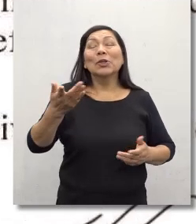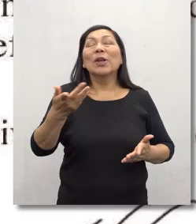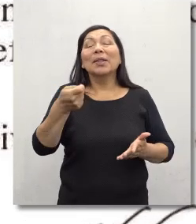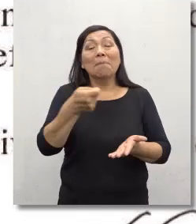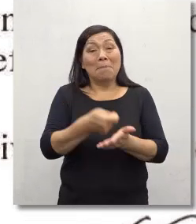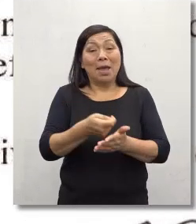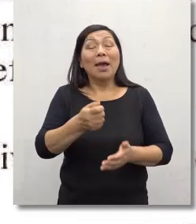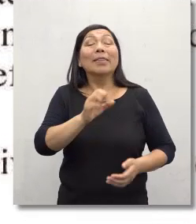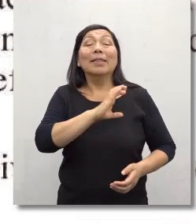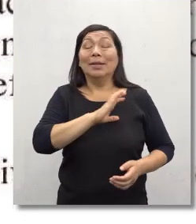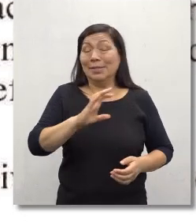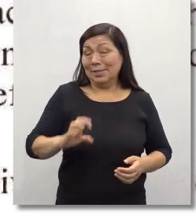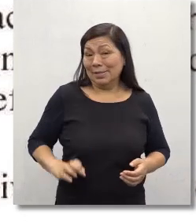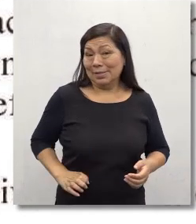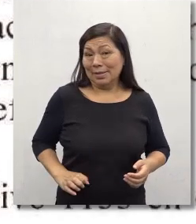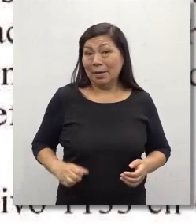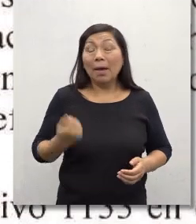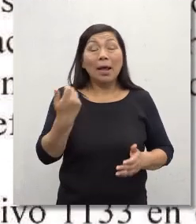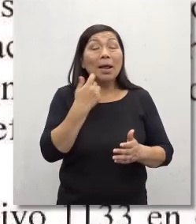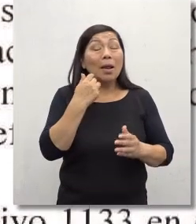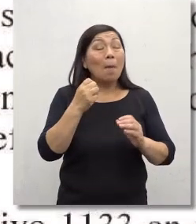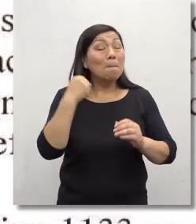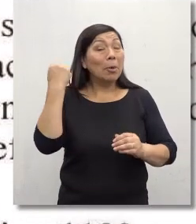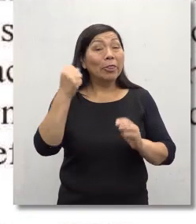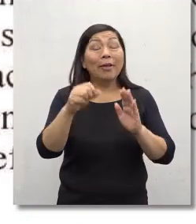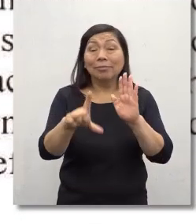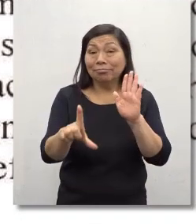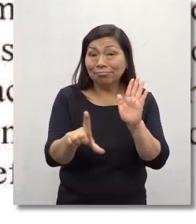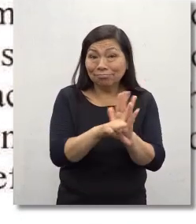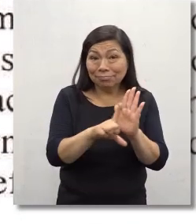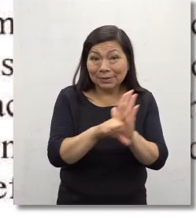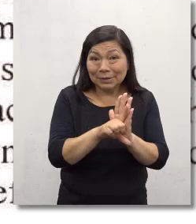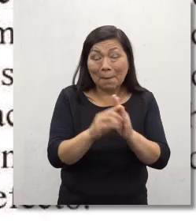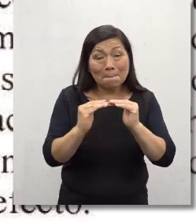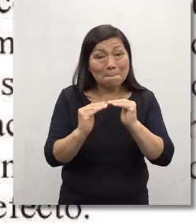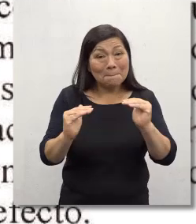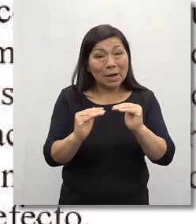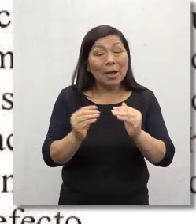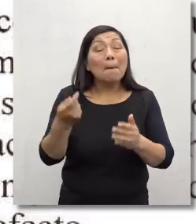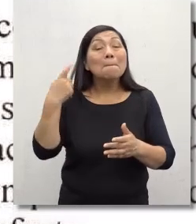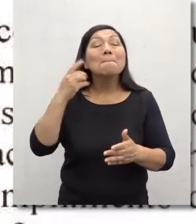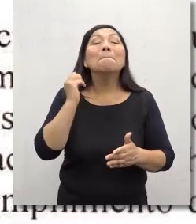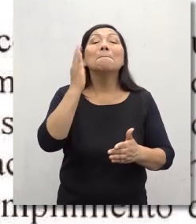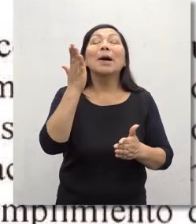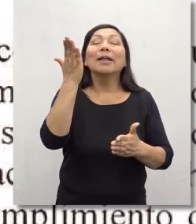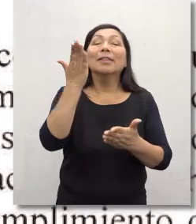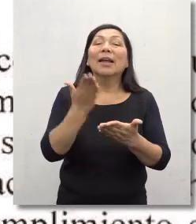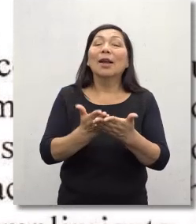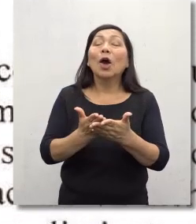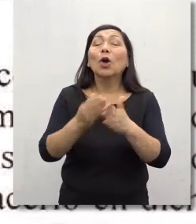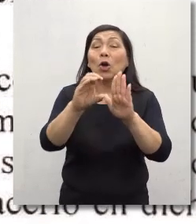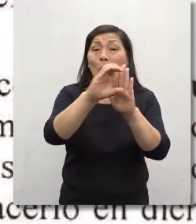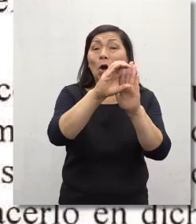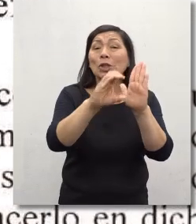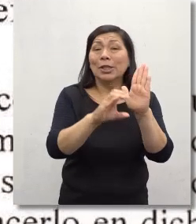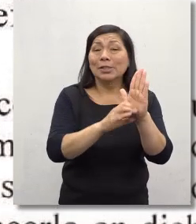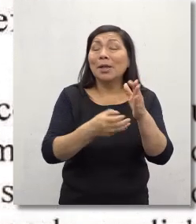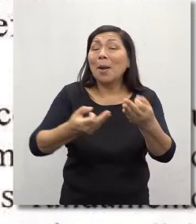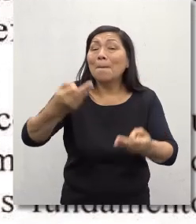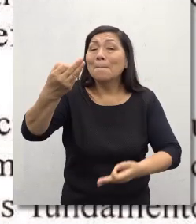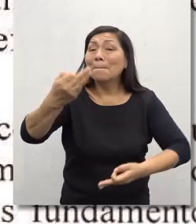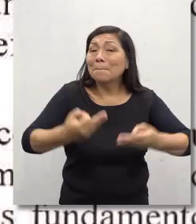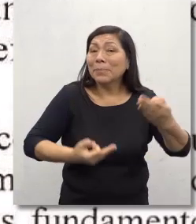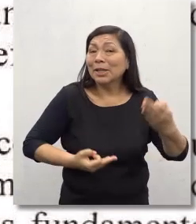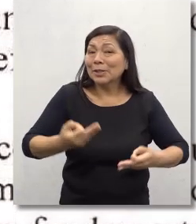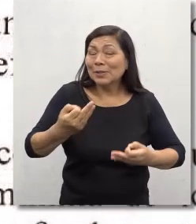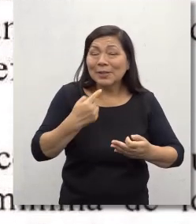Estado, correspondiendo que el Poder Legislativo adopte, en el marco de las disposiciones constitucionales y